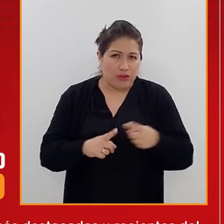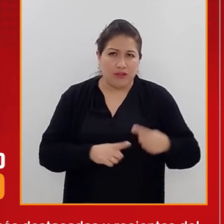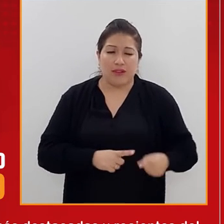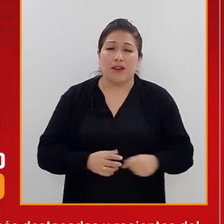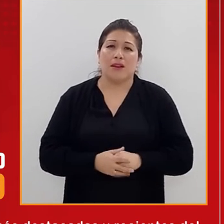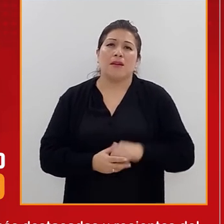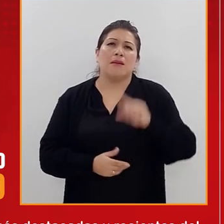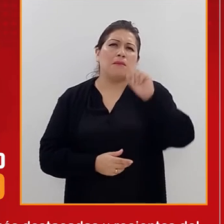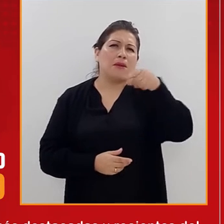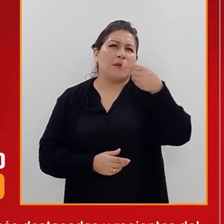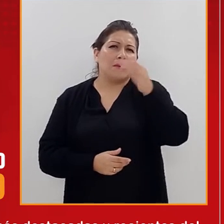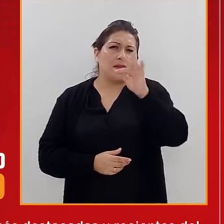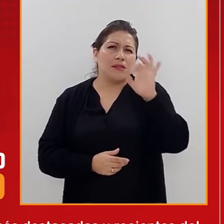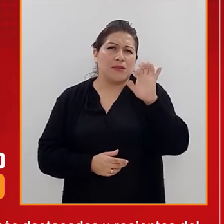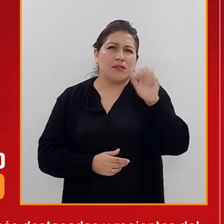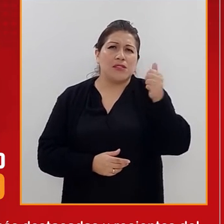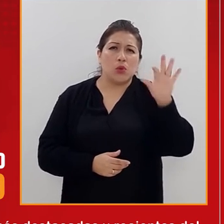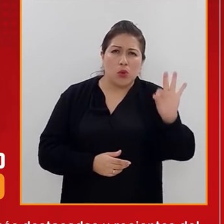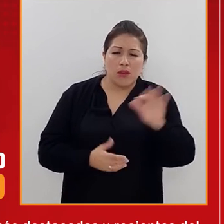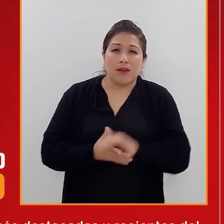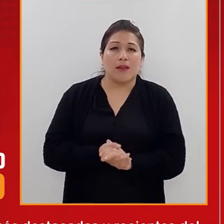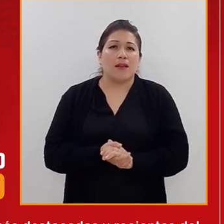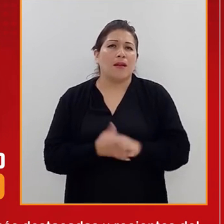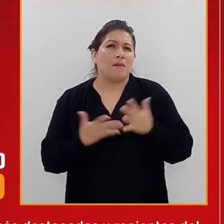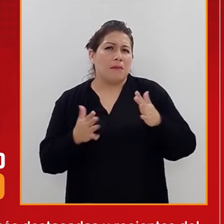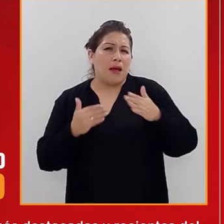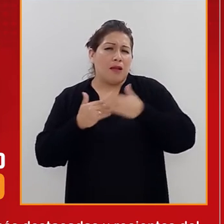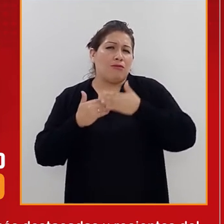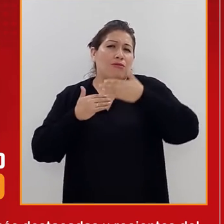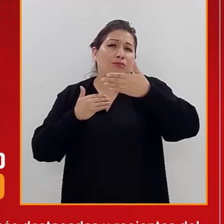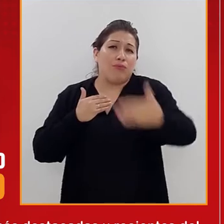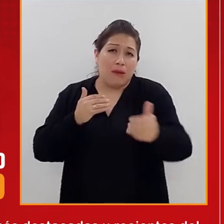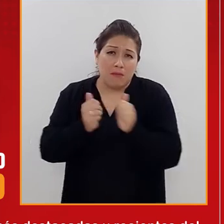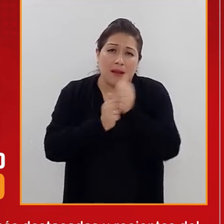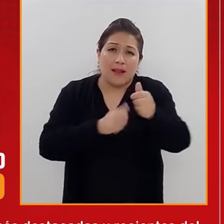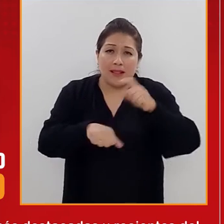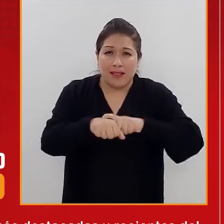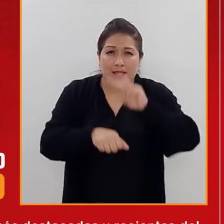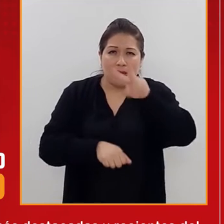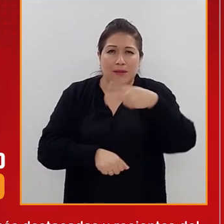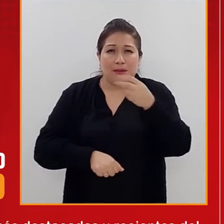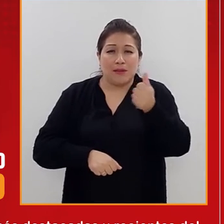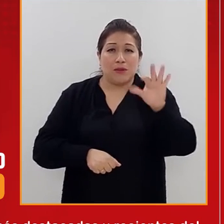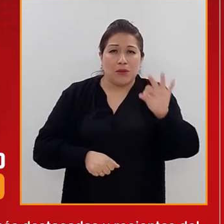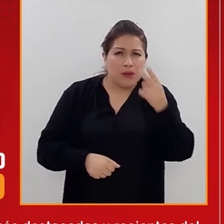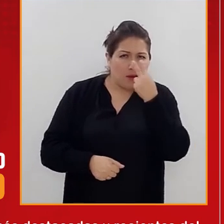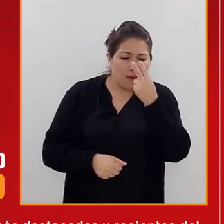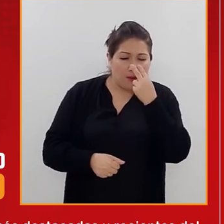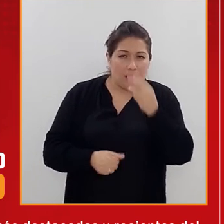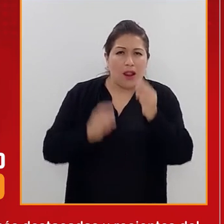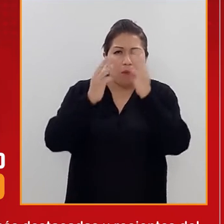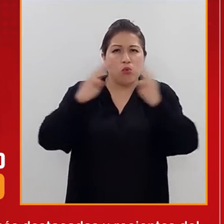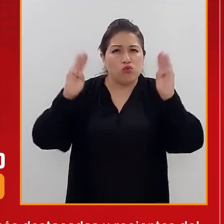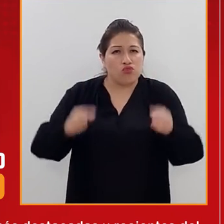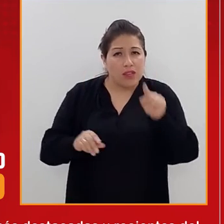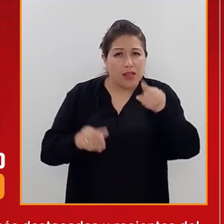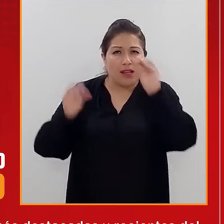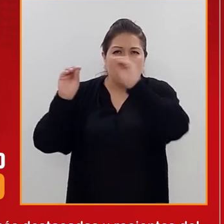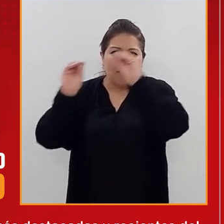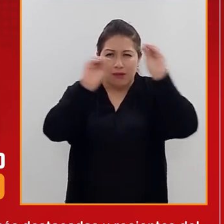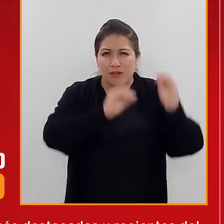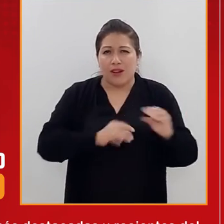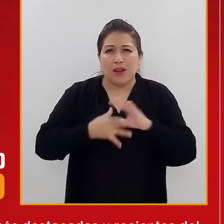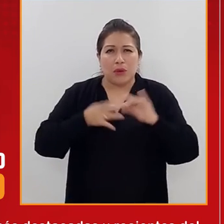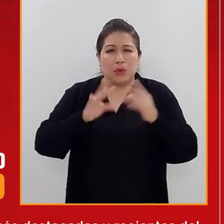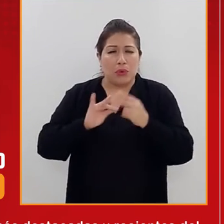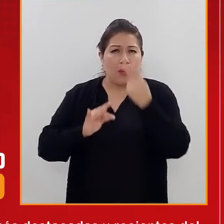Lombardi, 1999. Finalmente, Correa, 2017, resalta que en las colecciones del Museo